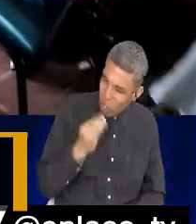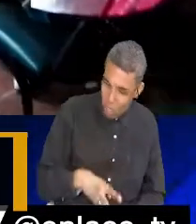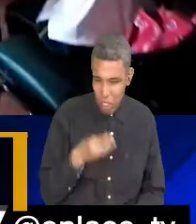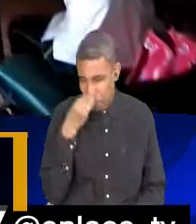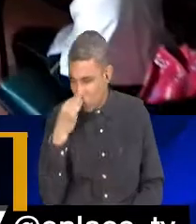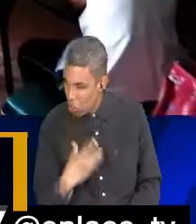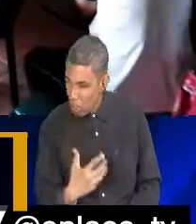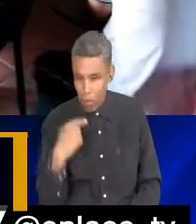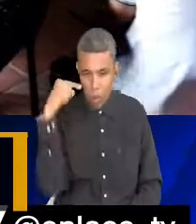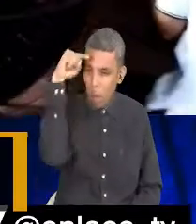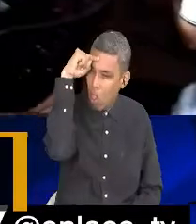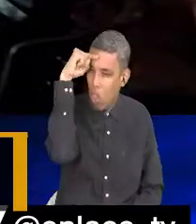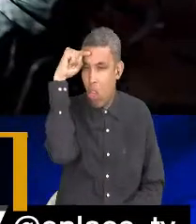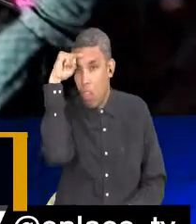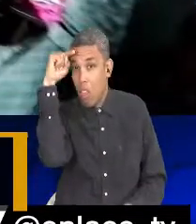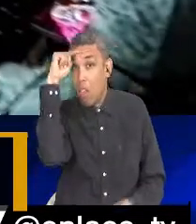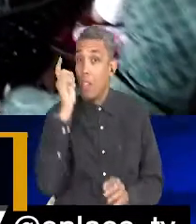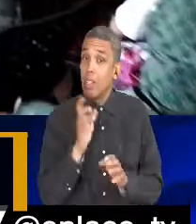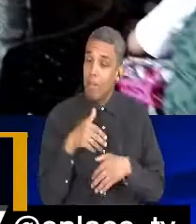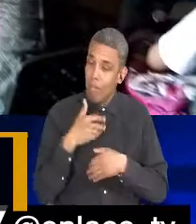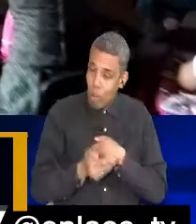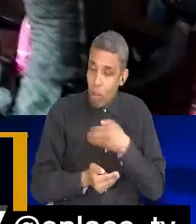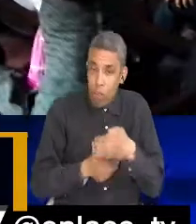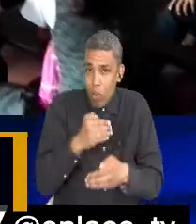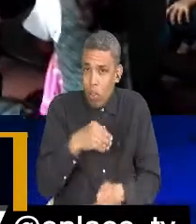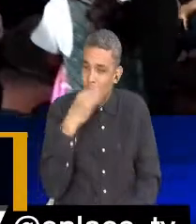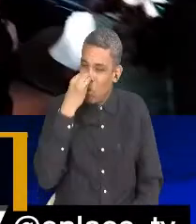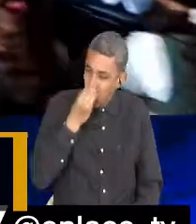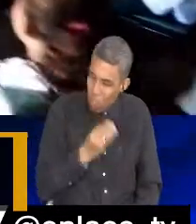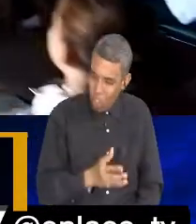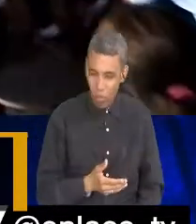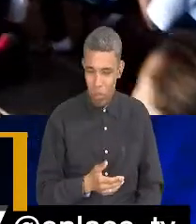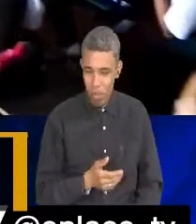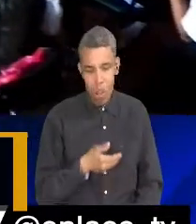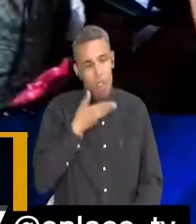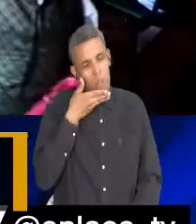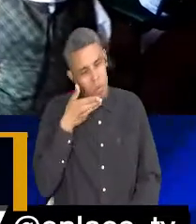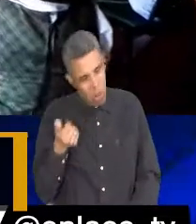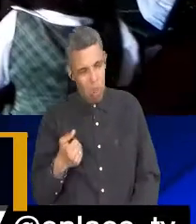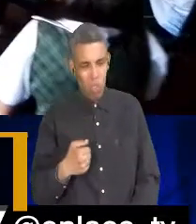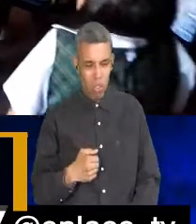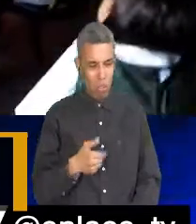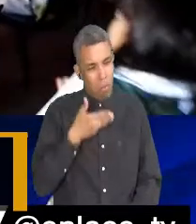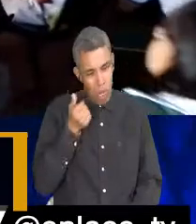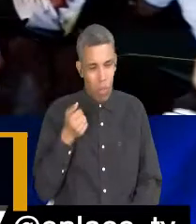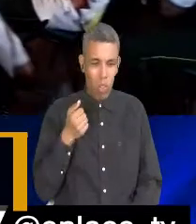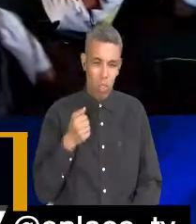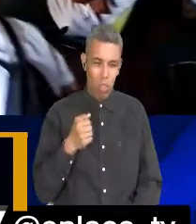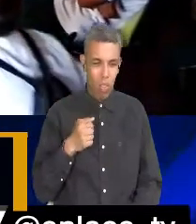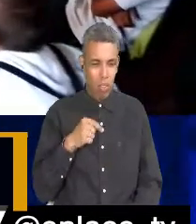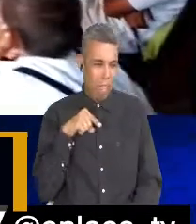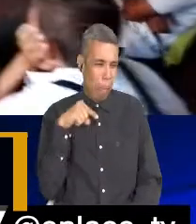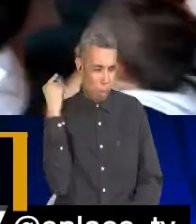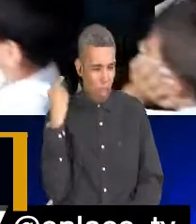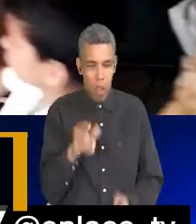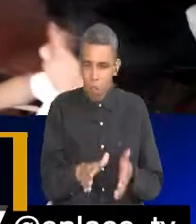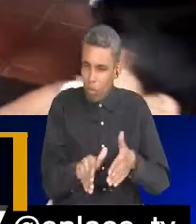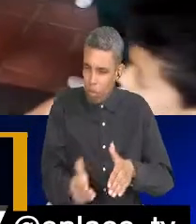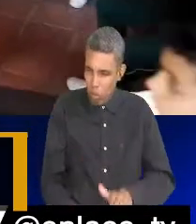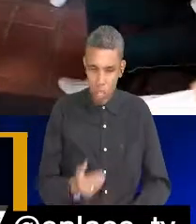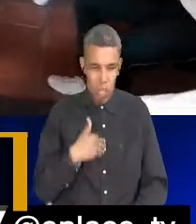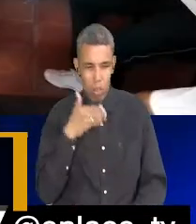momento determinado y la persona determina que crea que lo más correcto es quitarse la vida sin entender que es una situación fatal lo